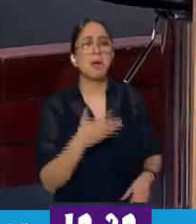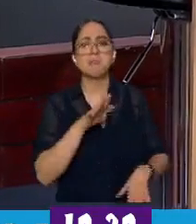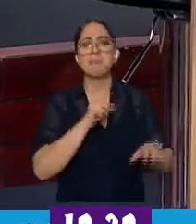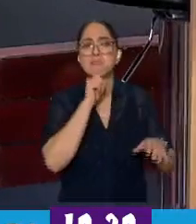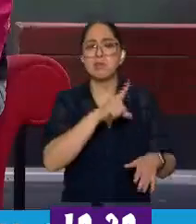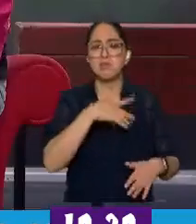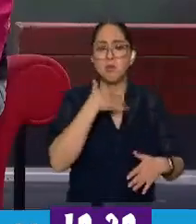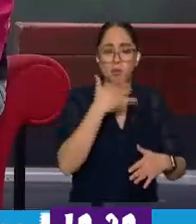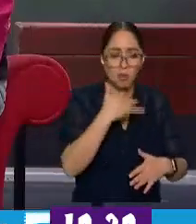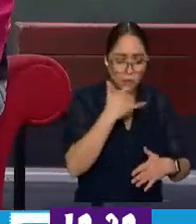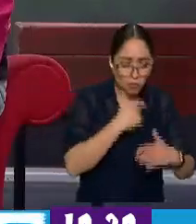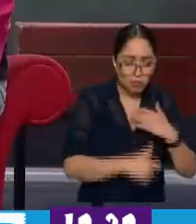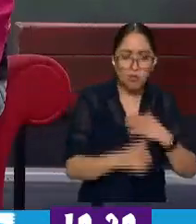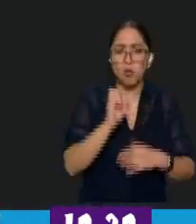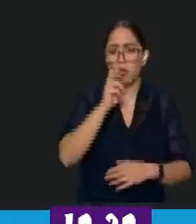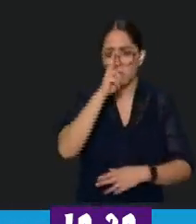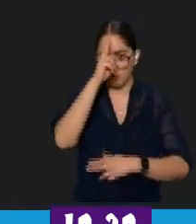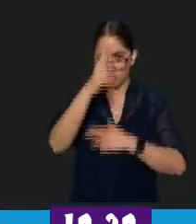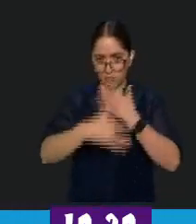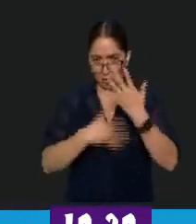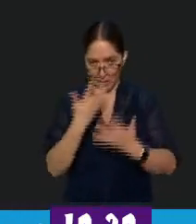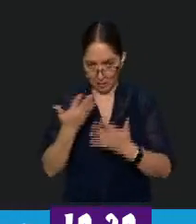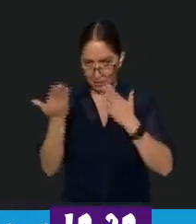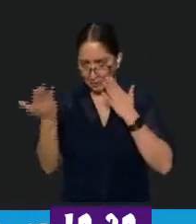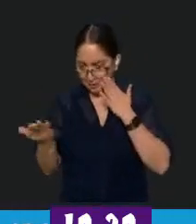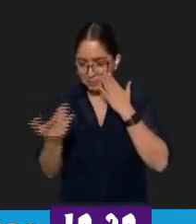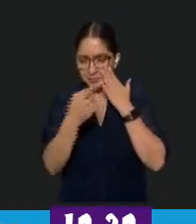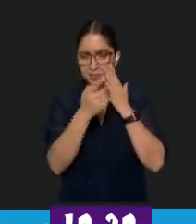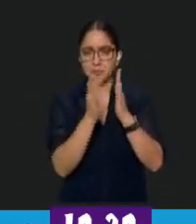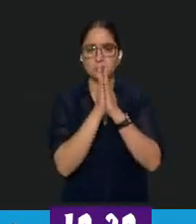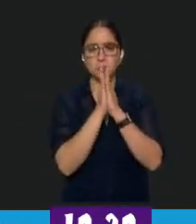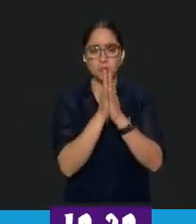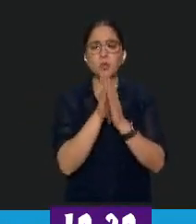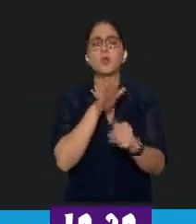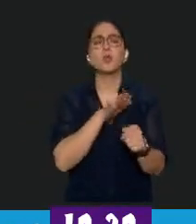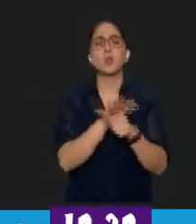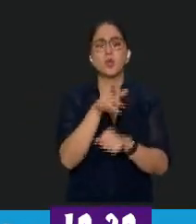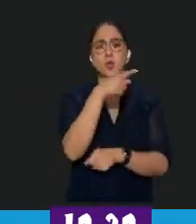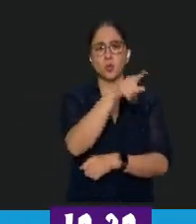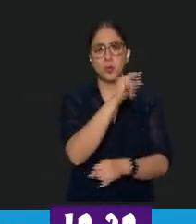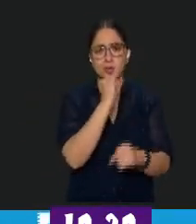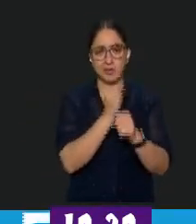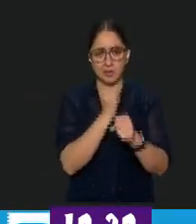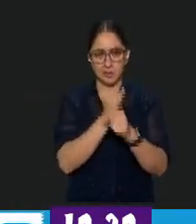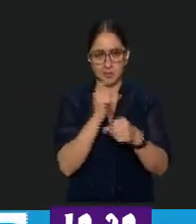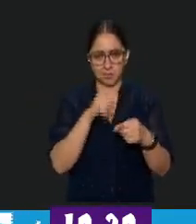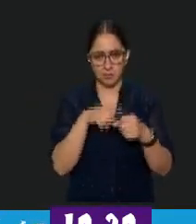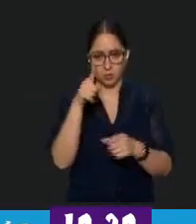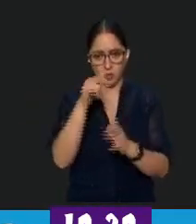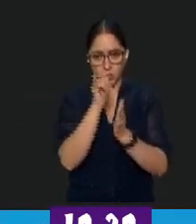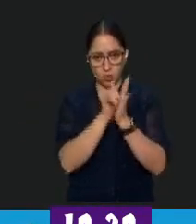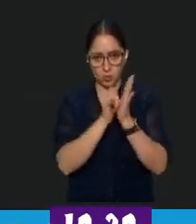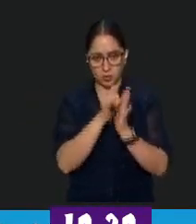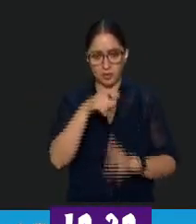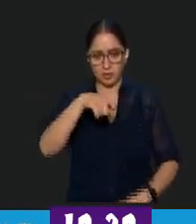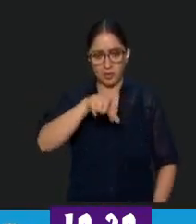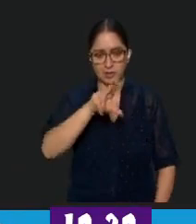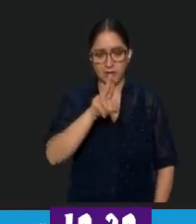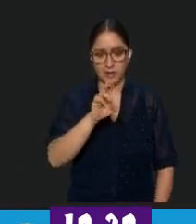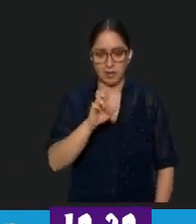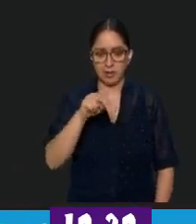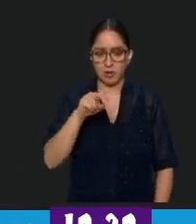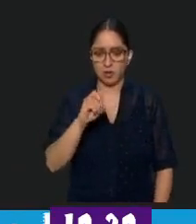todo esto? Así es. Tus redes, compañero. Venga. En YouTube, que no te choren, así como